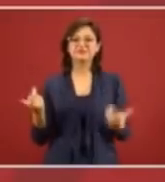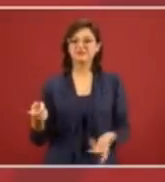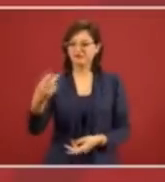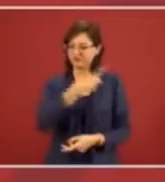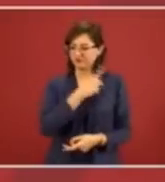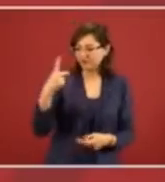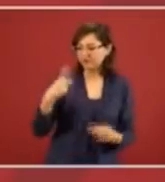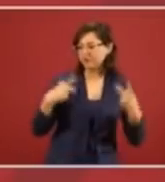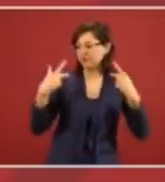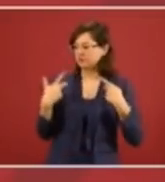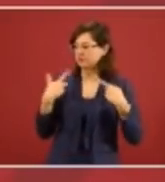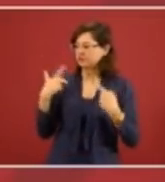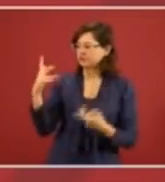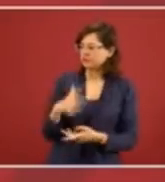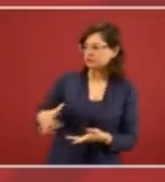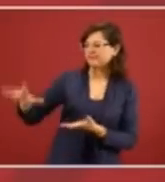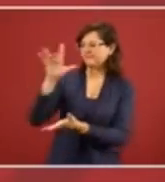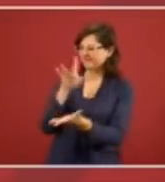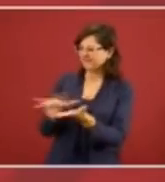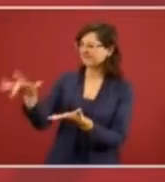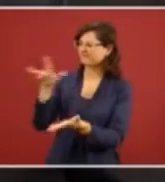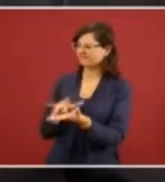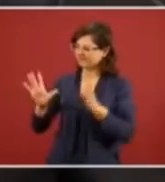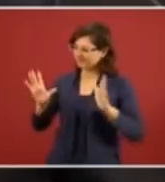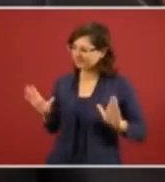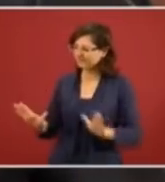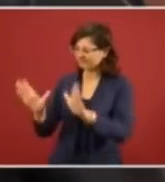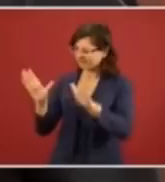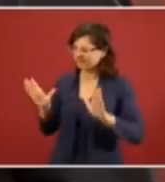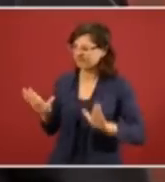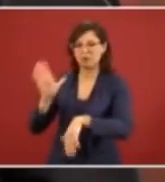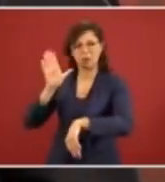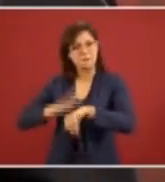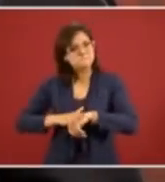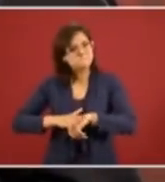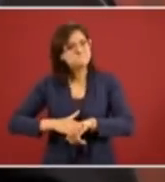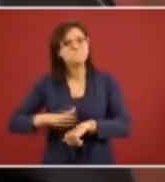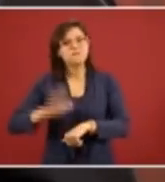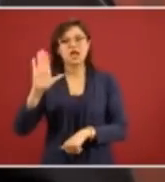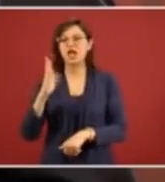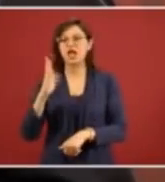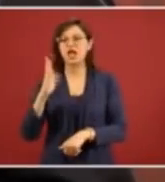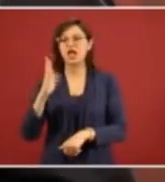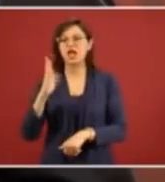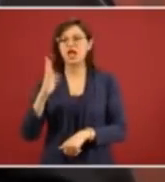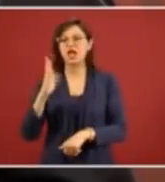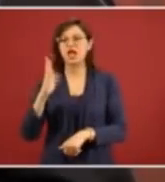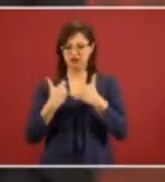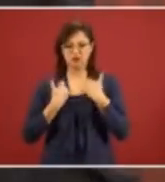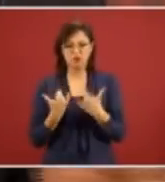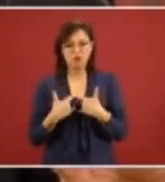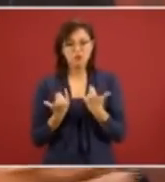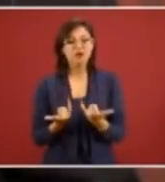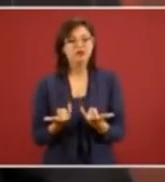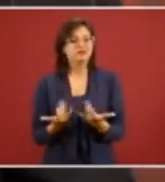apoyar más a la gente. Ahora tenemos que apoyar más a los jóvenes, lo que